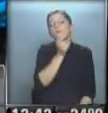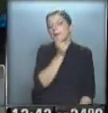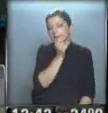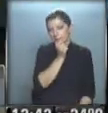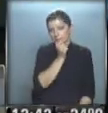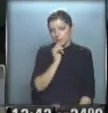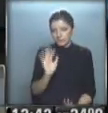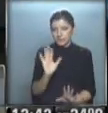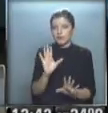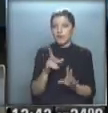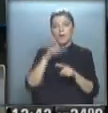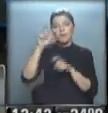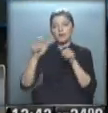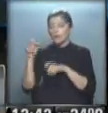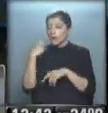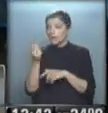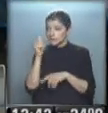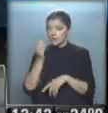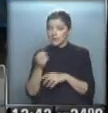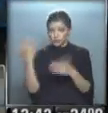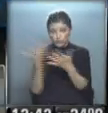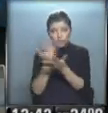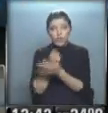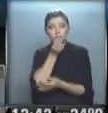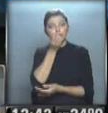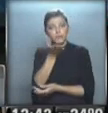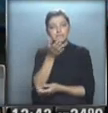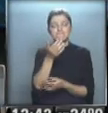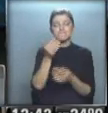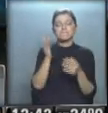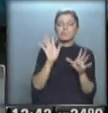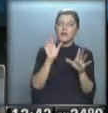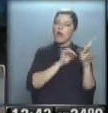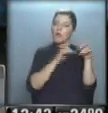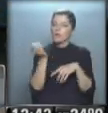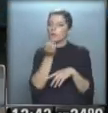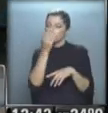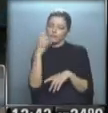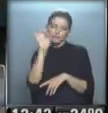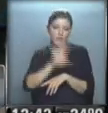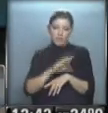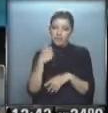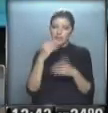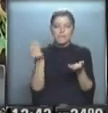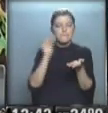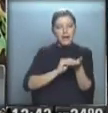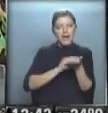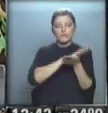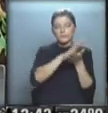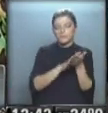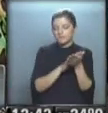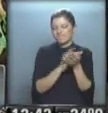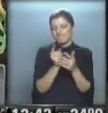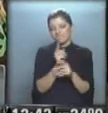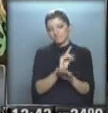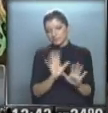testimonio de las víctimas, pero no creo que mueva mucho más allá de algunas declaraciones en el Congreso. No, creo que no, porque además cuando los temas